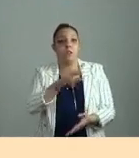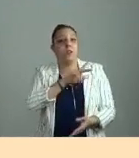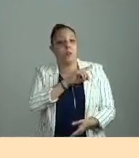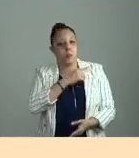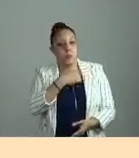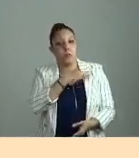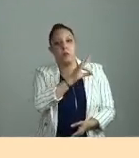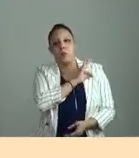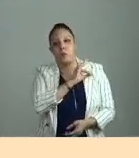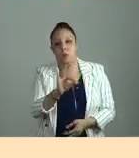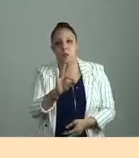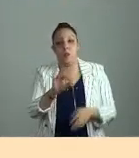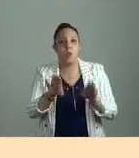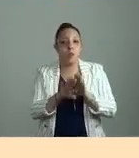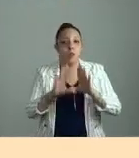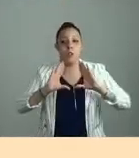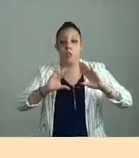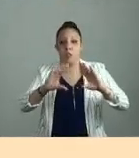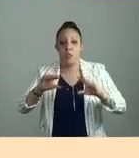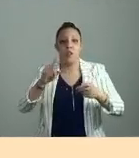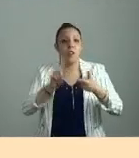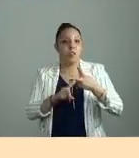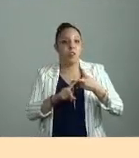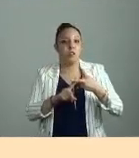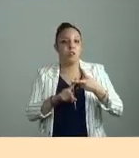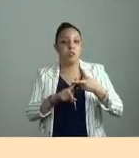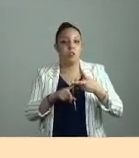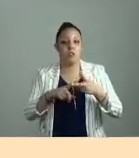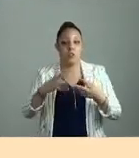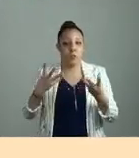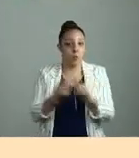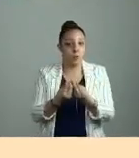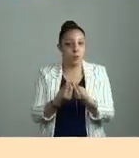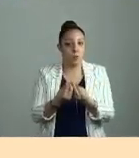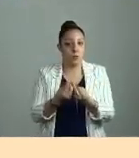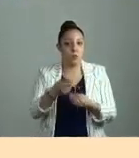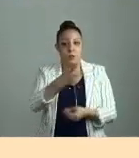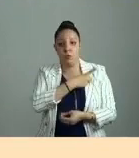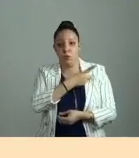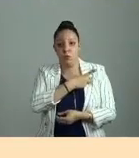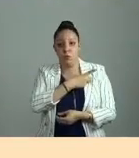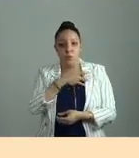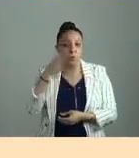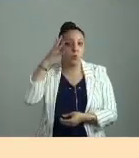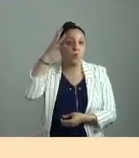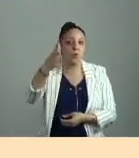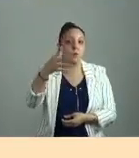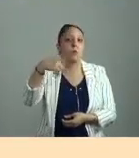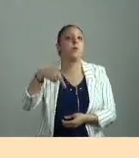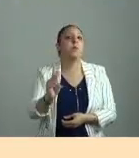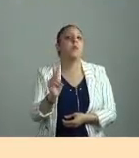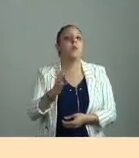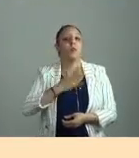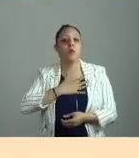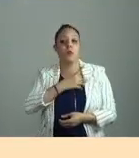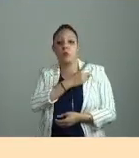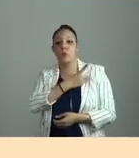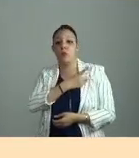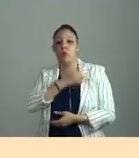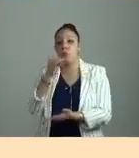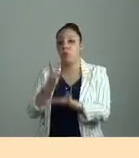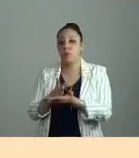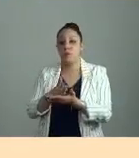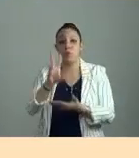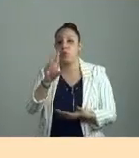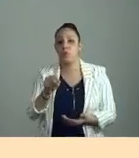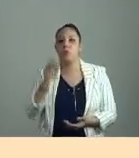apropiarse construir una visión no desista de la vida del mundo una